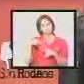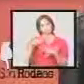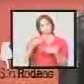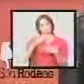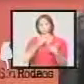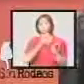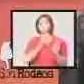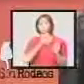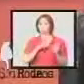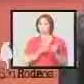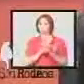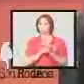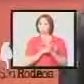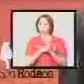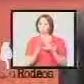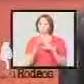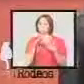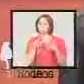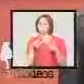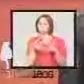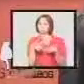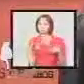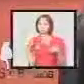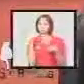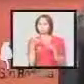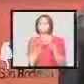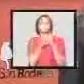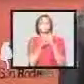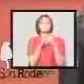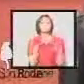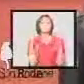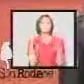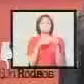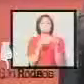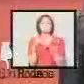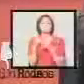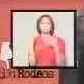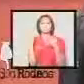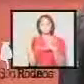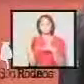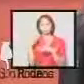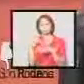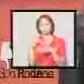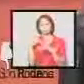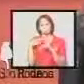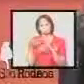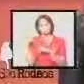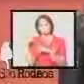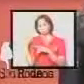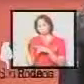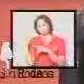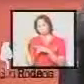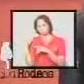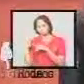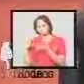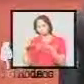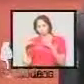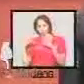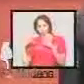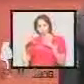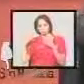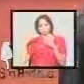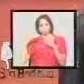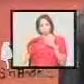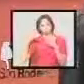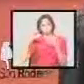buen resultado con horarios ampliados, ¿verdad? Por ejemplo, en oficinas ya tenemos horarios desde las 7:15 de la mañana hasta las